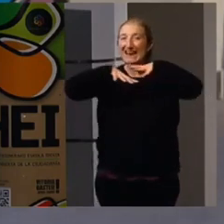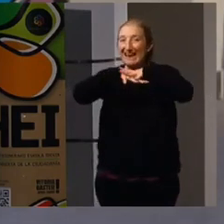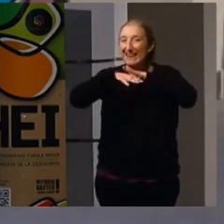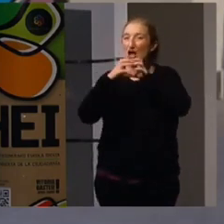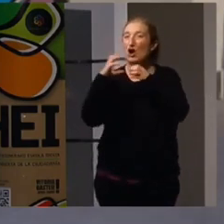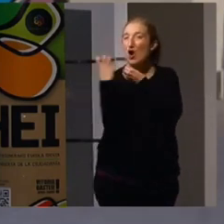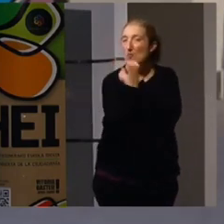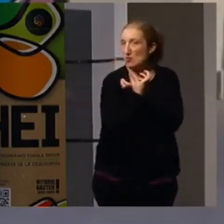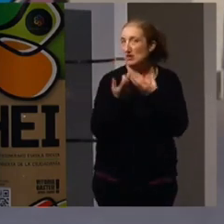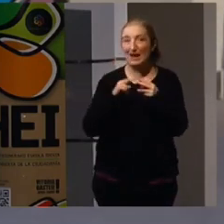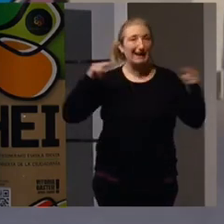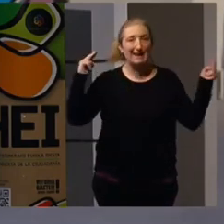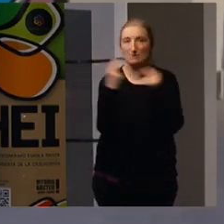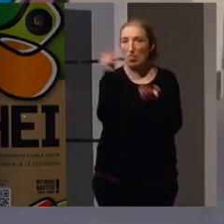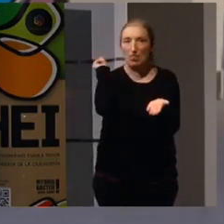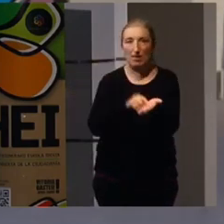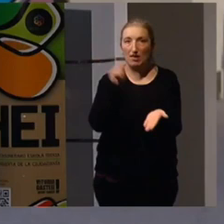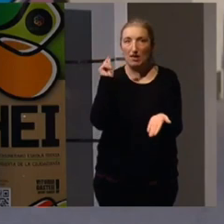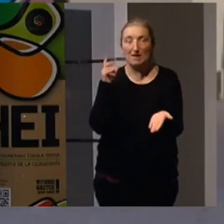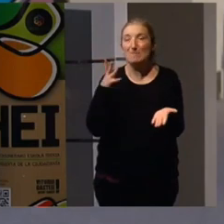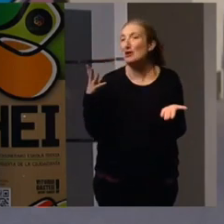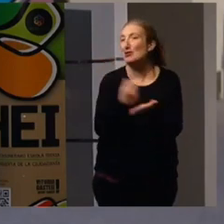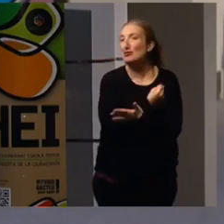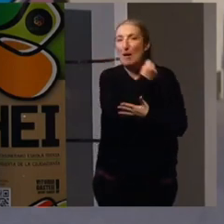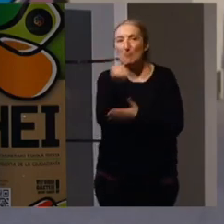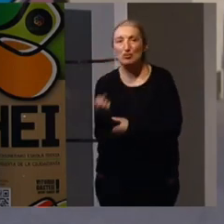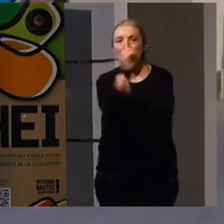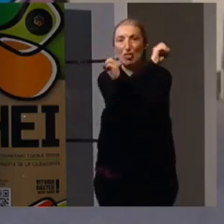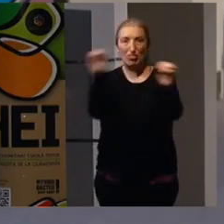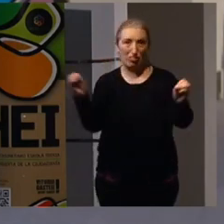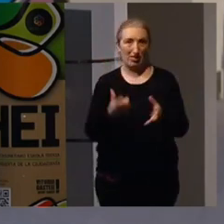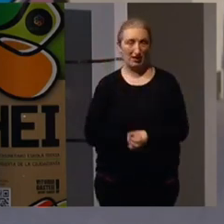el tejido comunitario es siempre el que responde, pero es el que lo tiene todo en contra todo el rato.